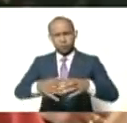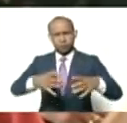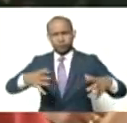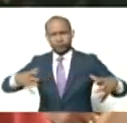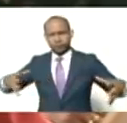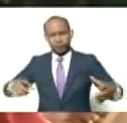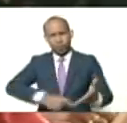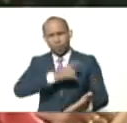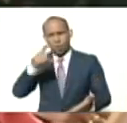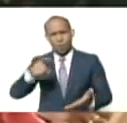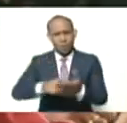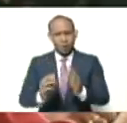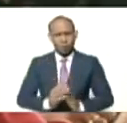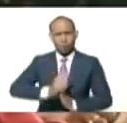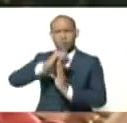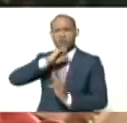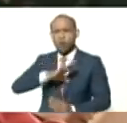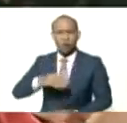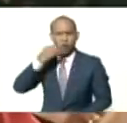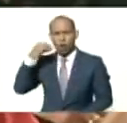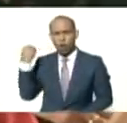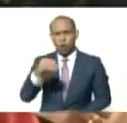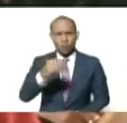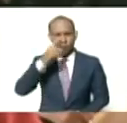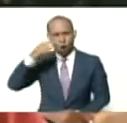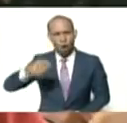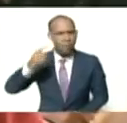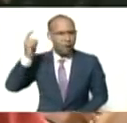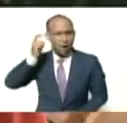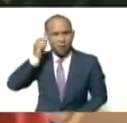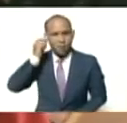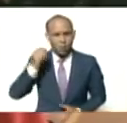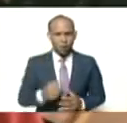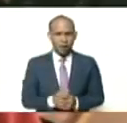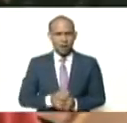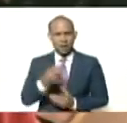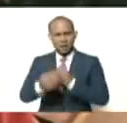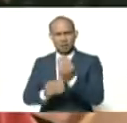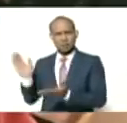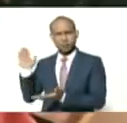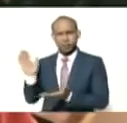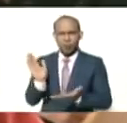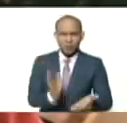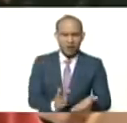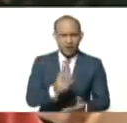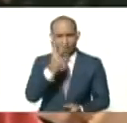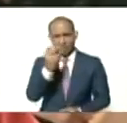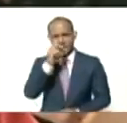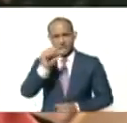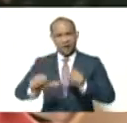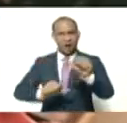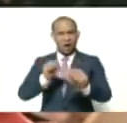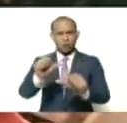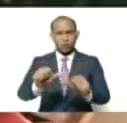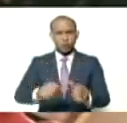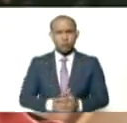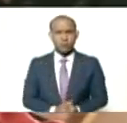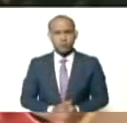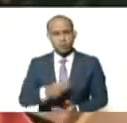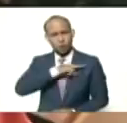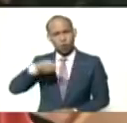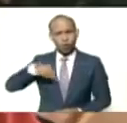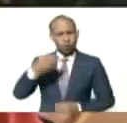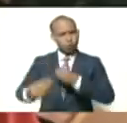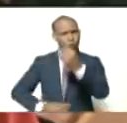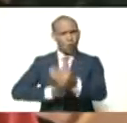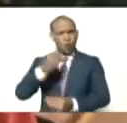líderes históricos, por juventud, por hombres y mujeres que a lo largo de estos 20 años hemos sabido